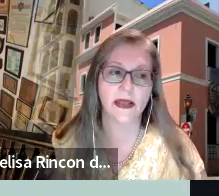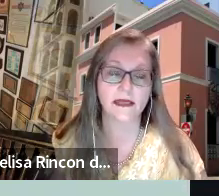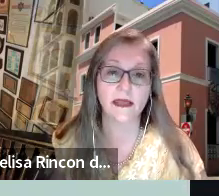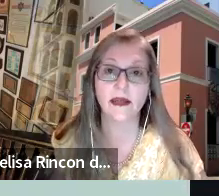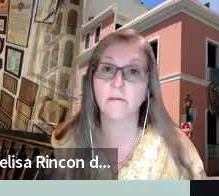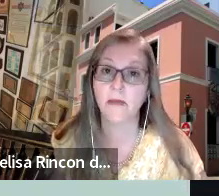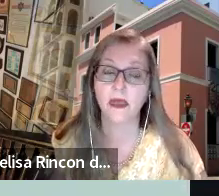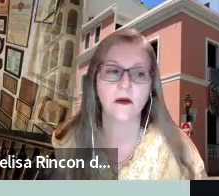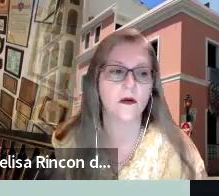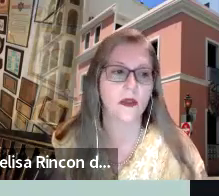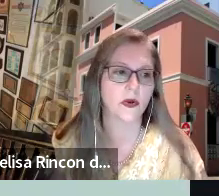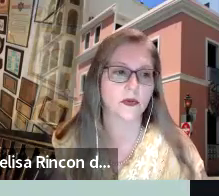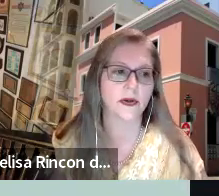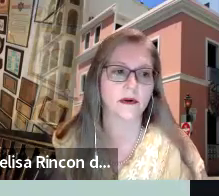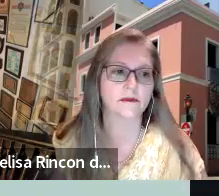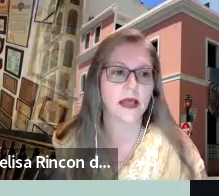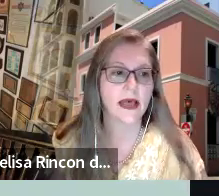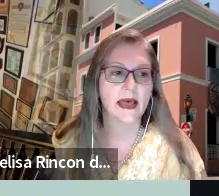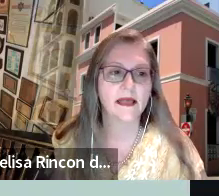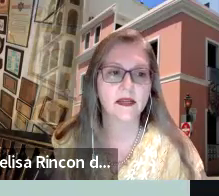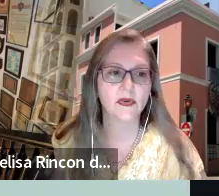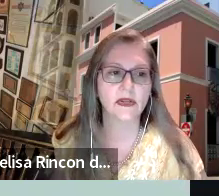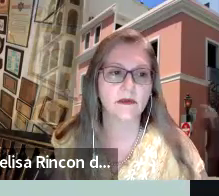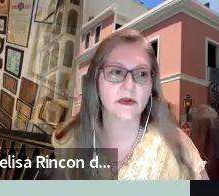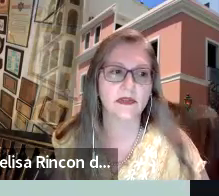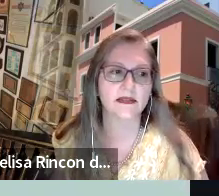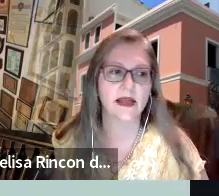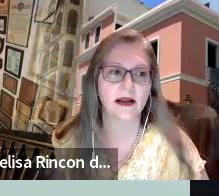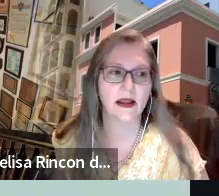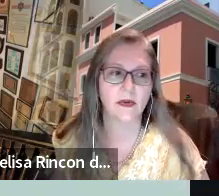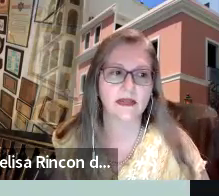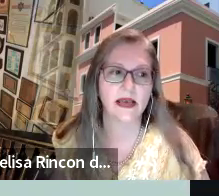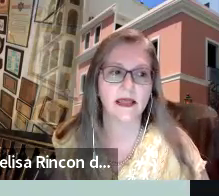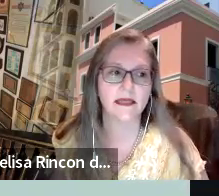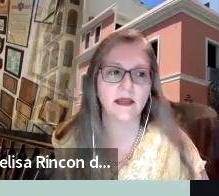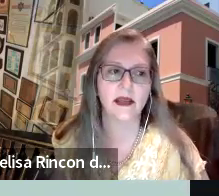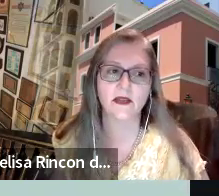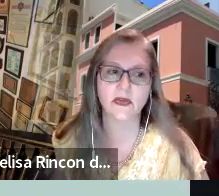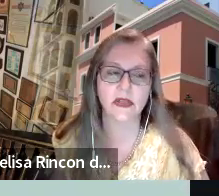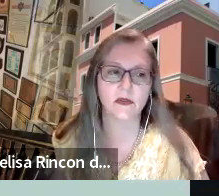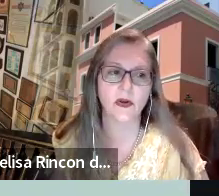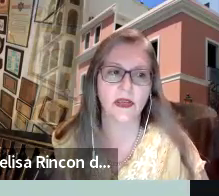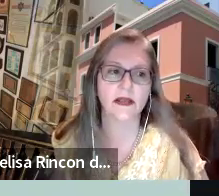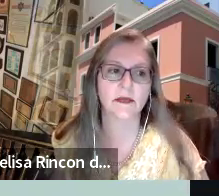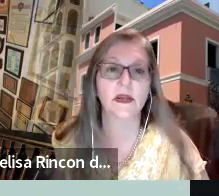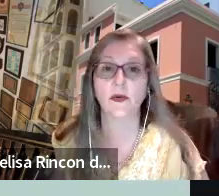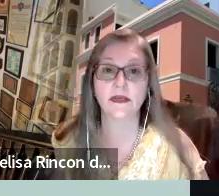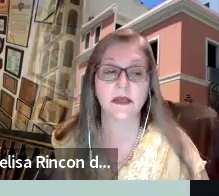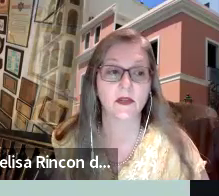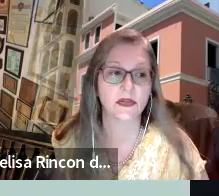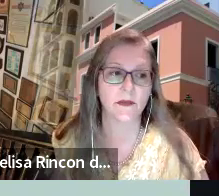España con Argentina, México y Puerto Rico. Entre sus libros destacan la poesía argentina en sus